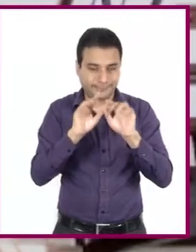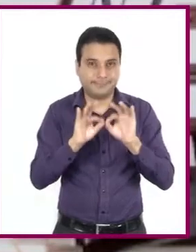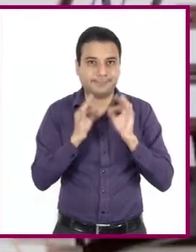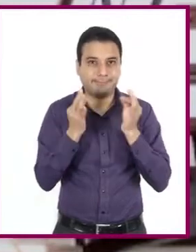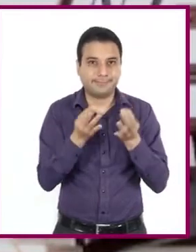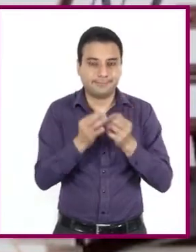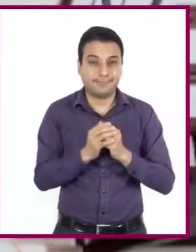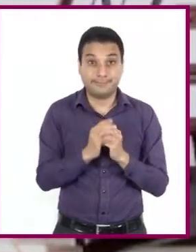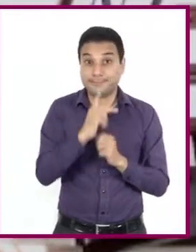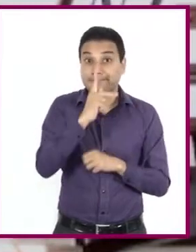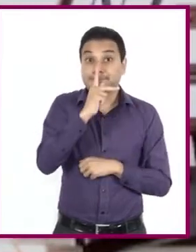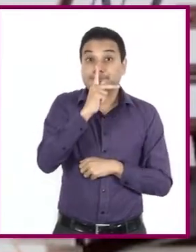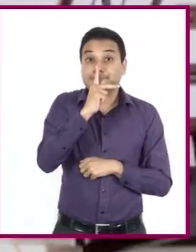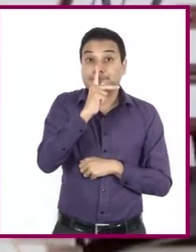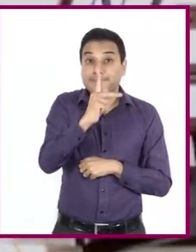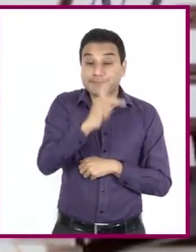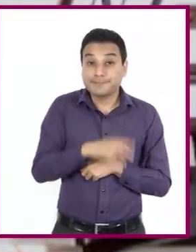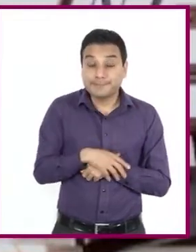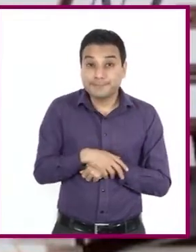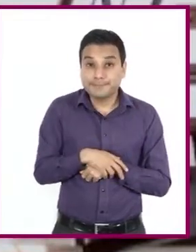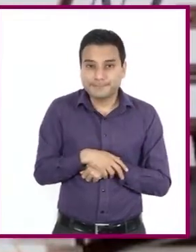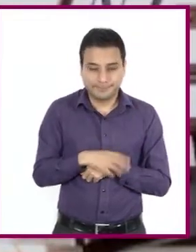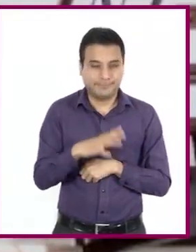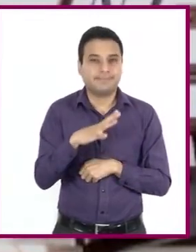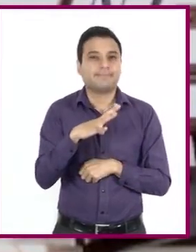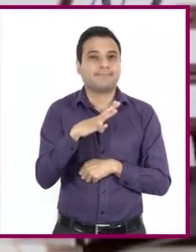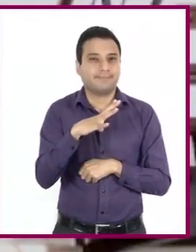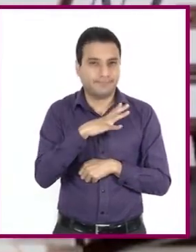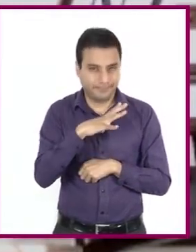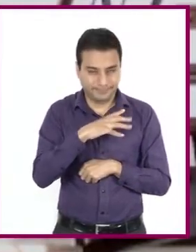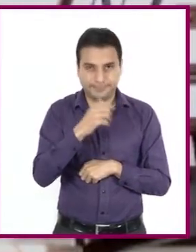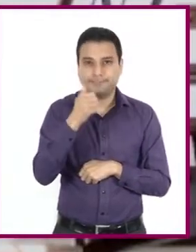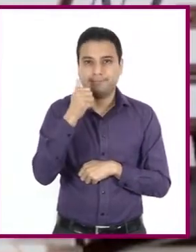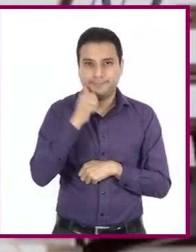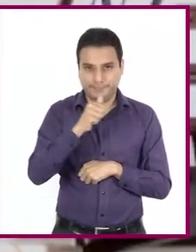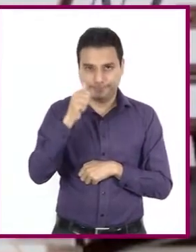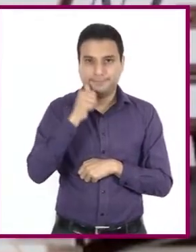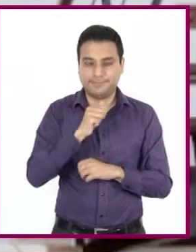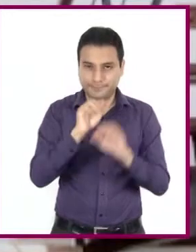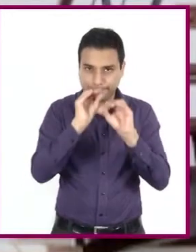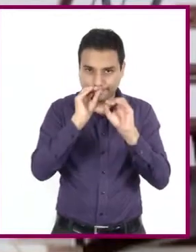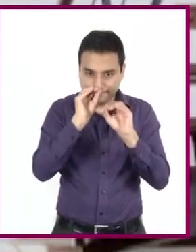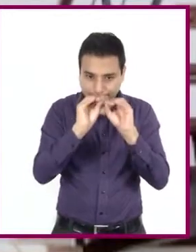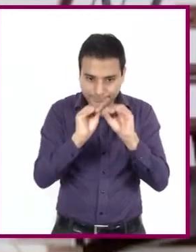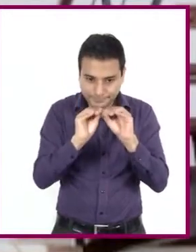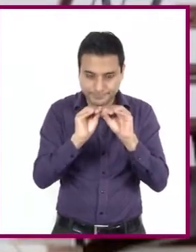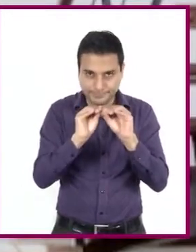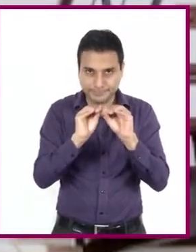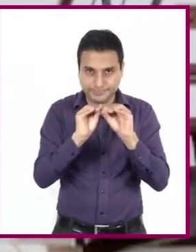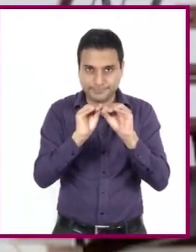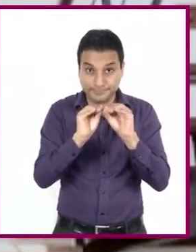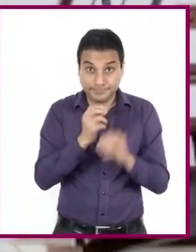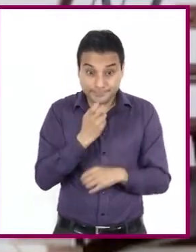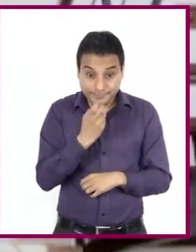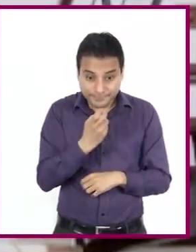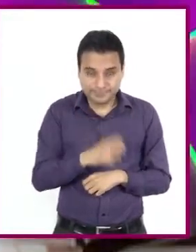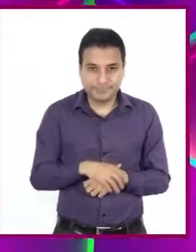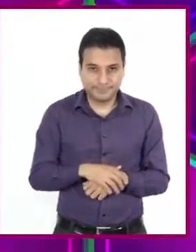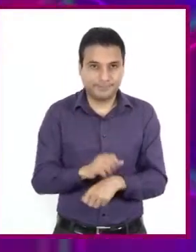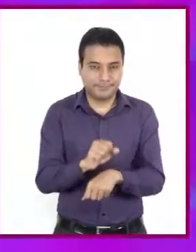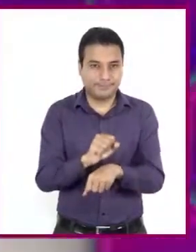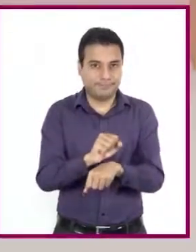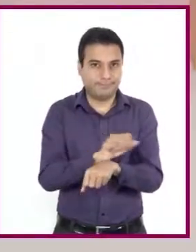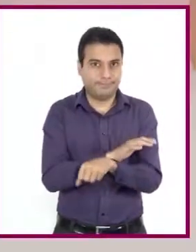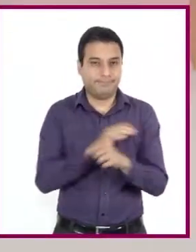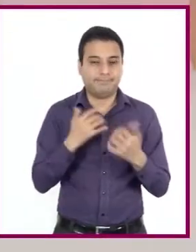Entonces, las palabras están en un plano, en un espacio mayor que las contiene, y todo eso hace el sentido del poema